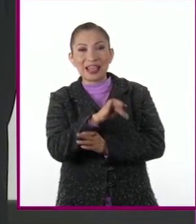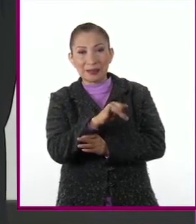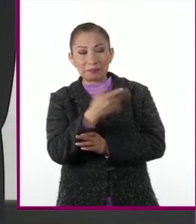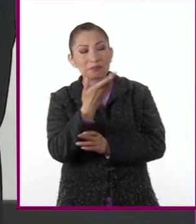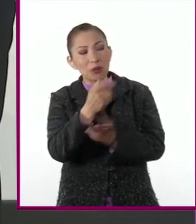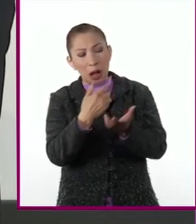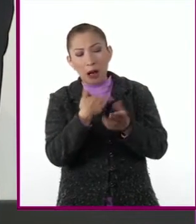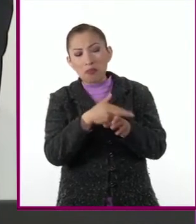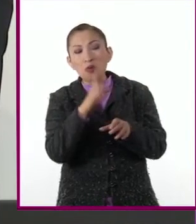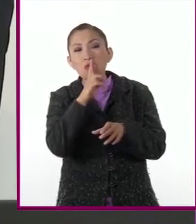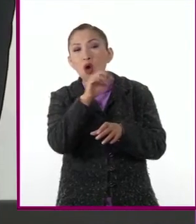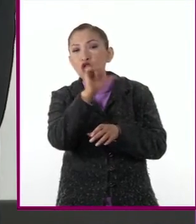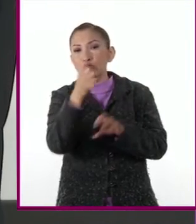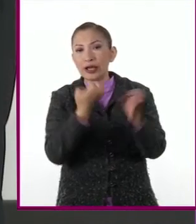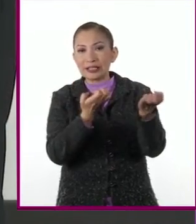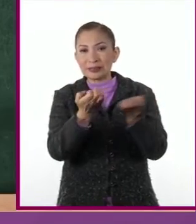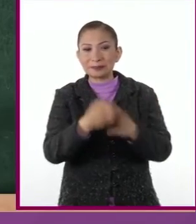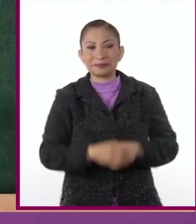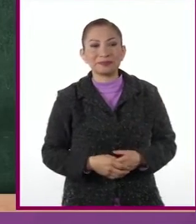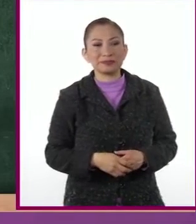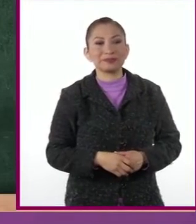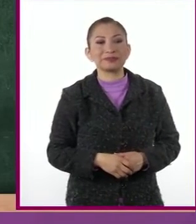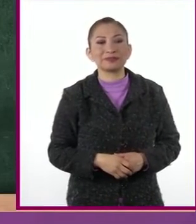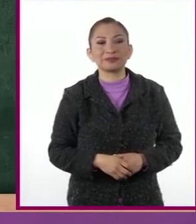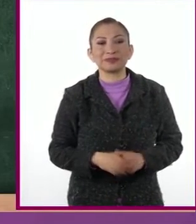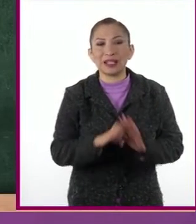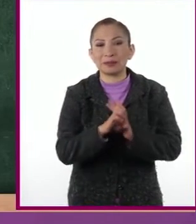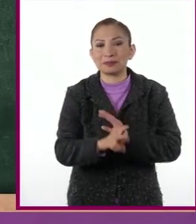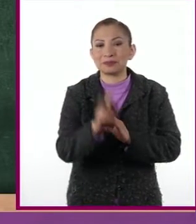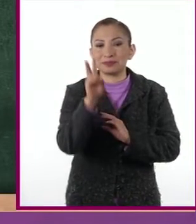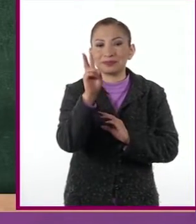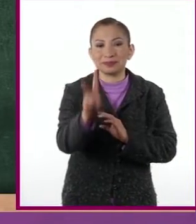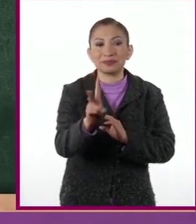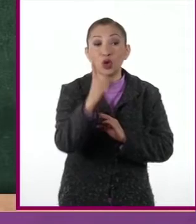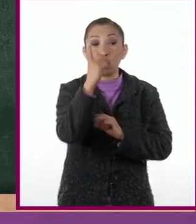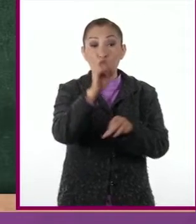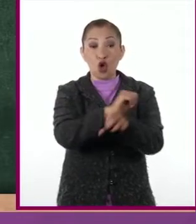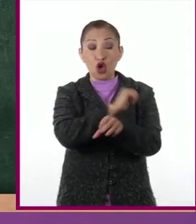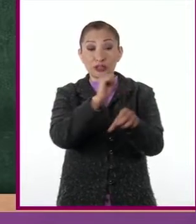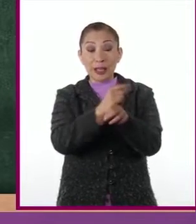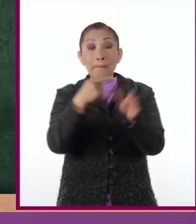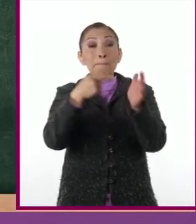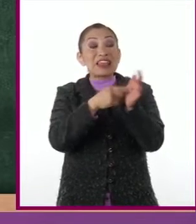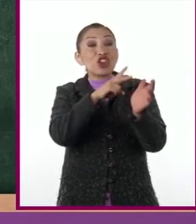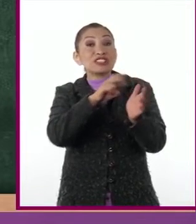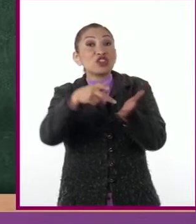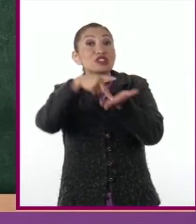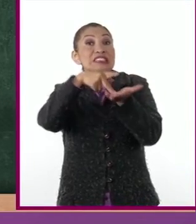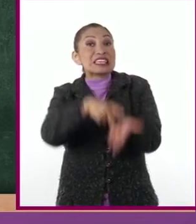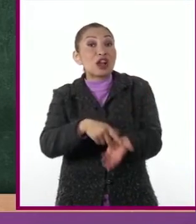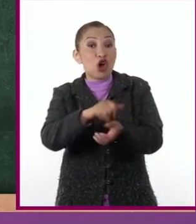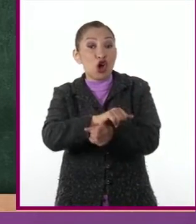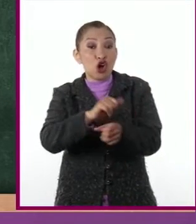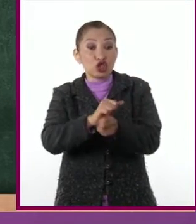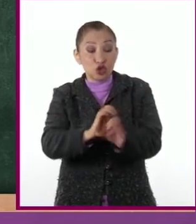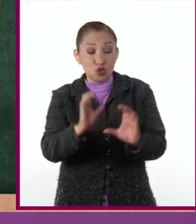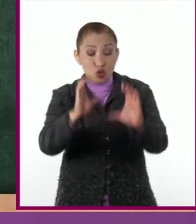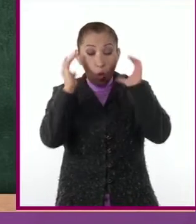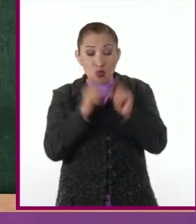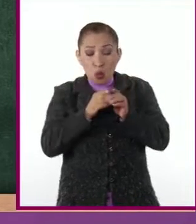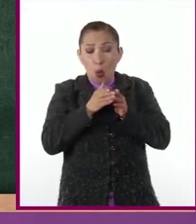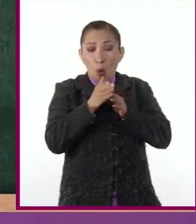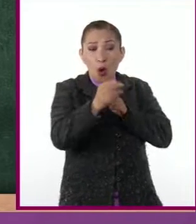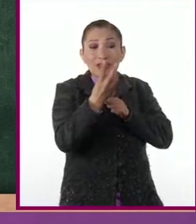a resolver el siguiente ejercicio. Ejemplo 2. Un automóvil de 1.200 kilogramos se acelera a razón